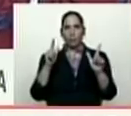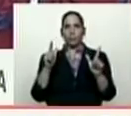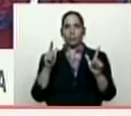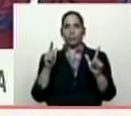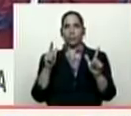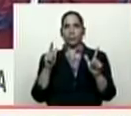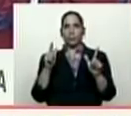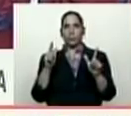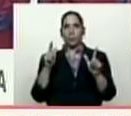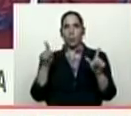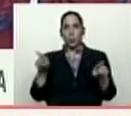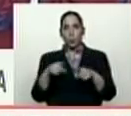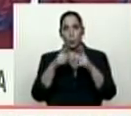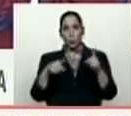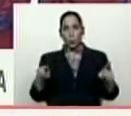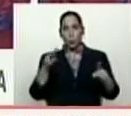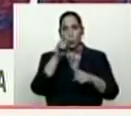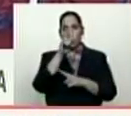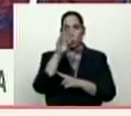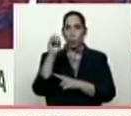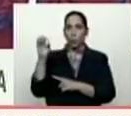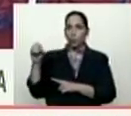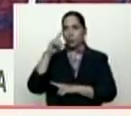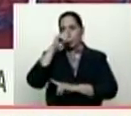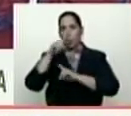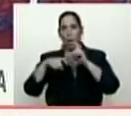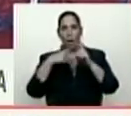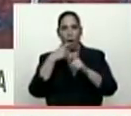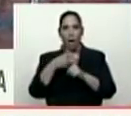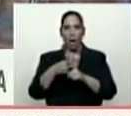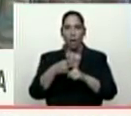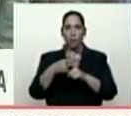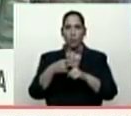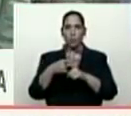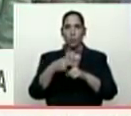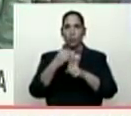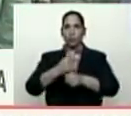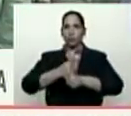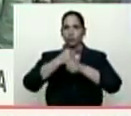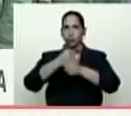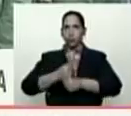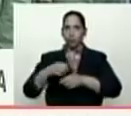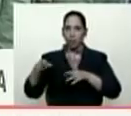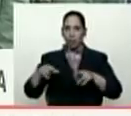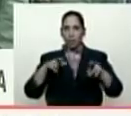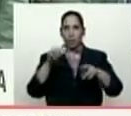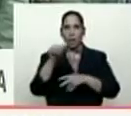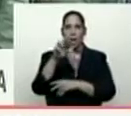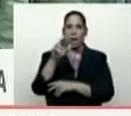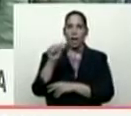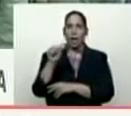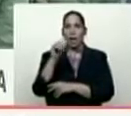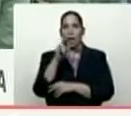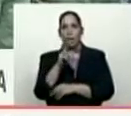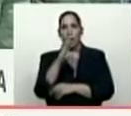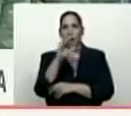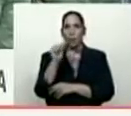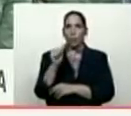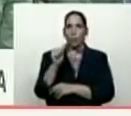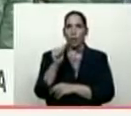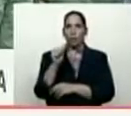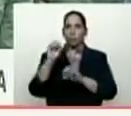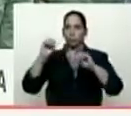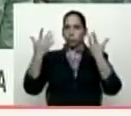en ocasión de cumplirse el bicentenario del cruce del río Arauca, para con la campaña libertadora lograr la independencia de la Nueva